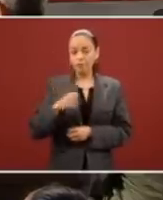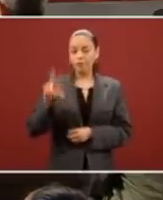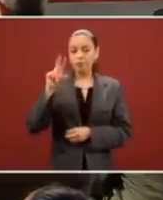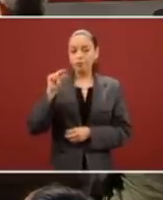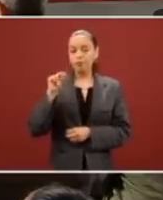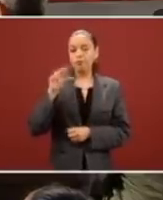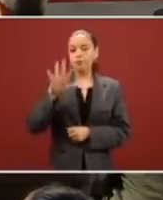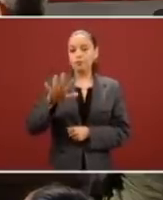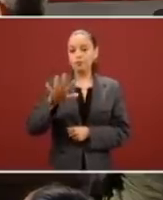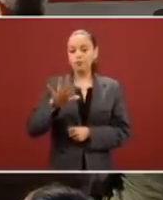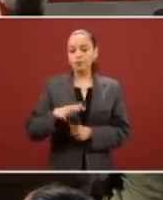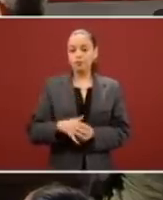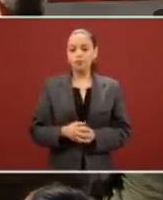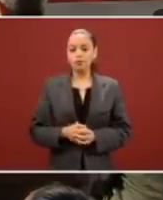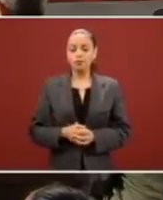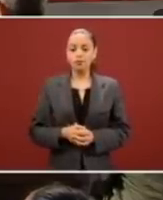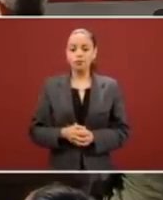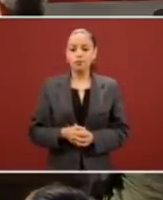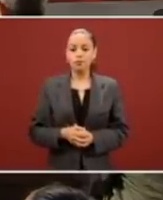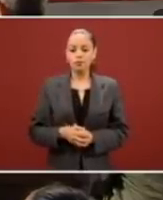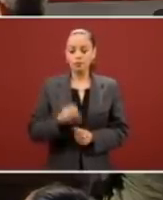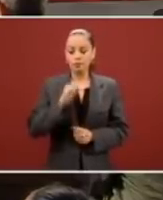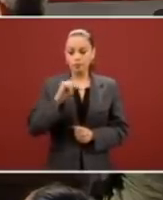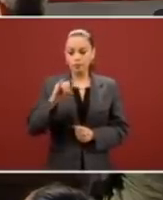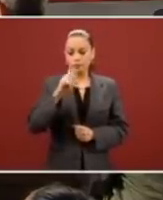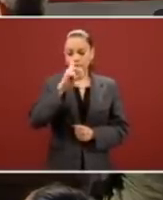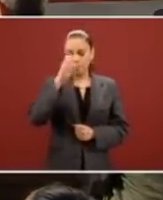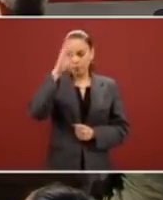385 a favor,